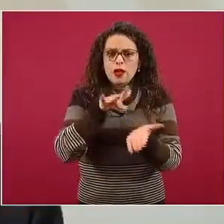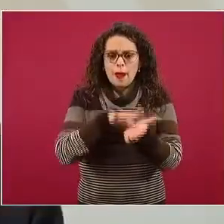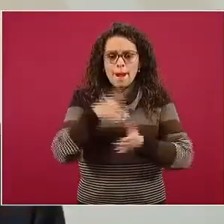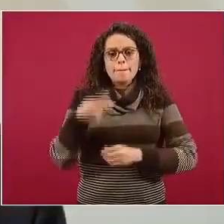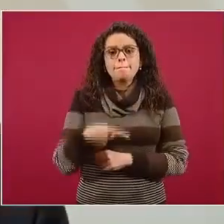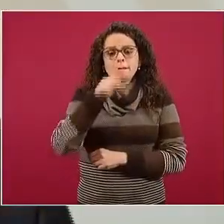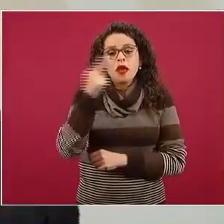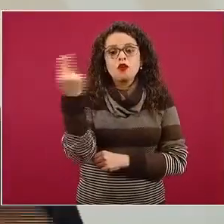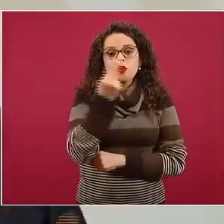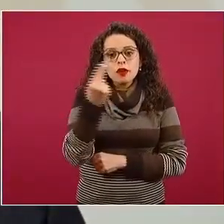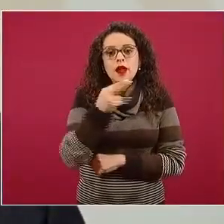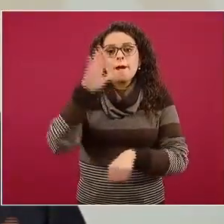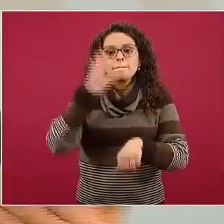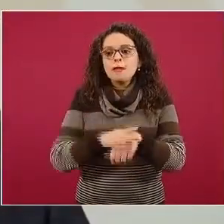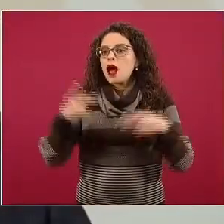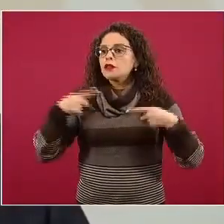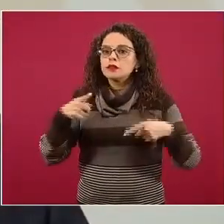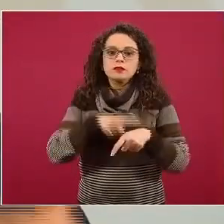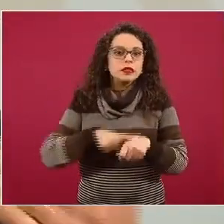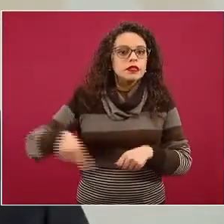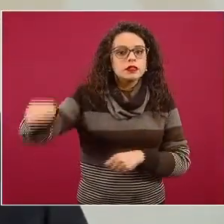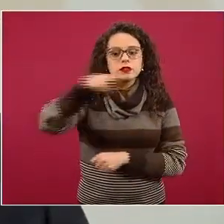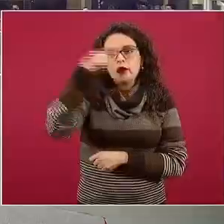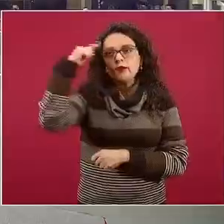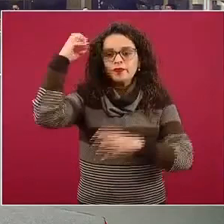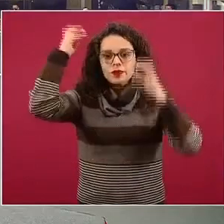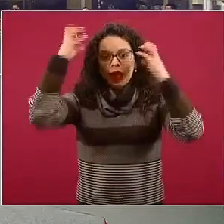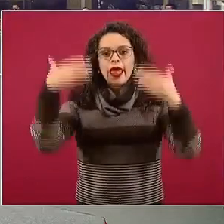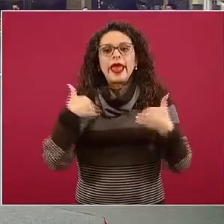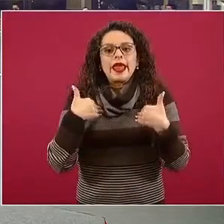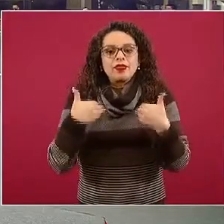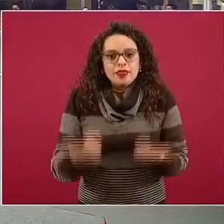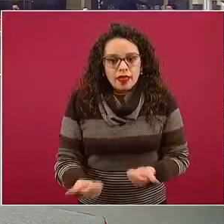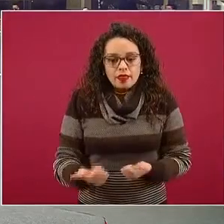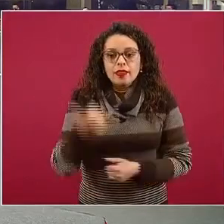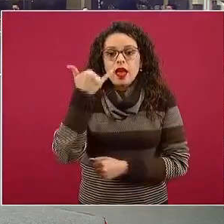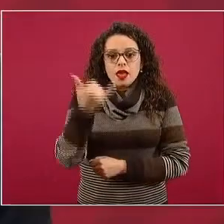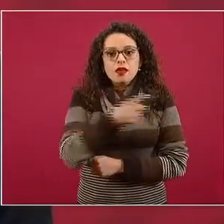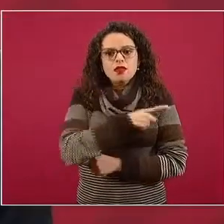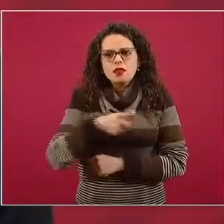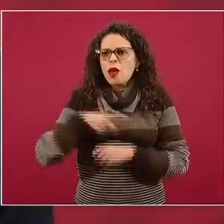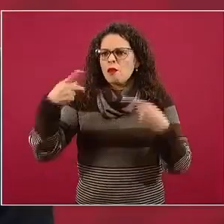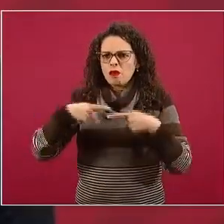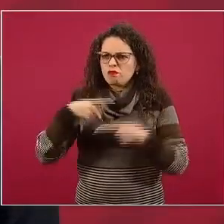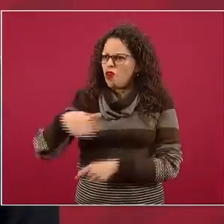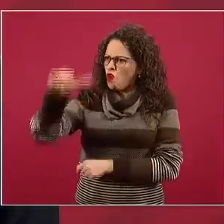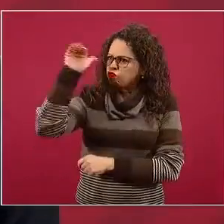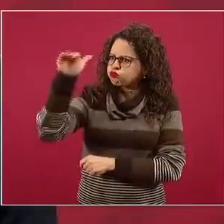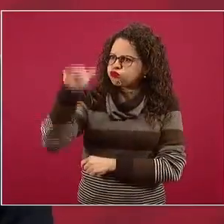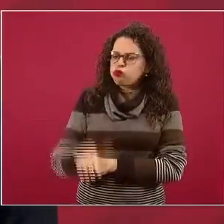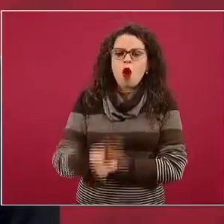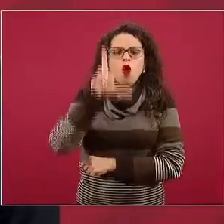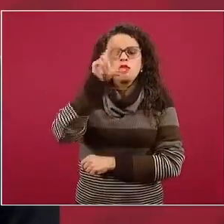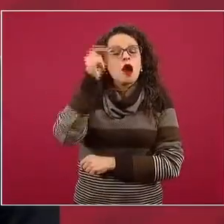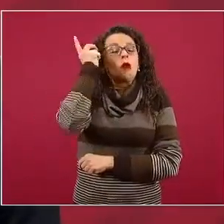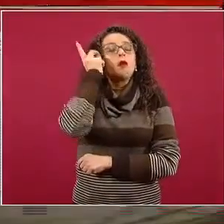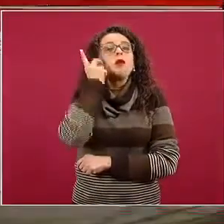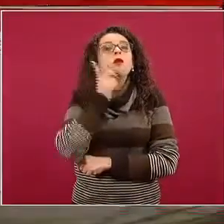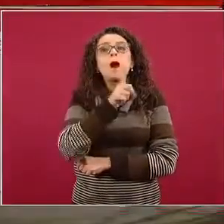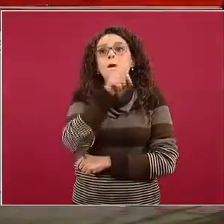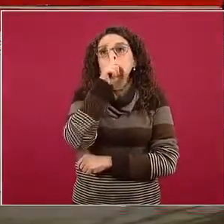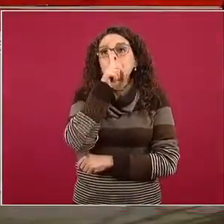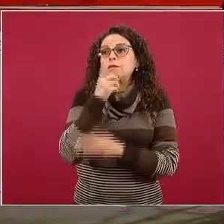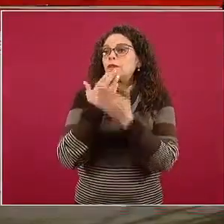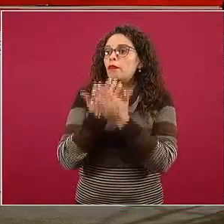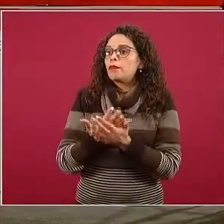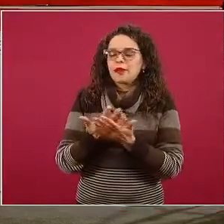generar conciencia y que la misma gente exija y pida y no se cruce de brazos cuando llega a algún lugar en donde no se está respetando